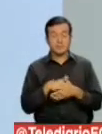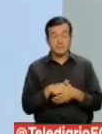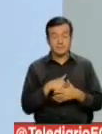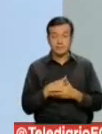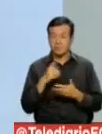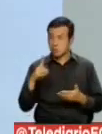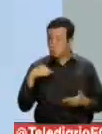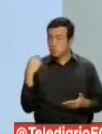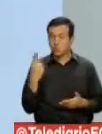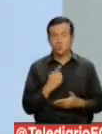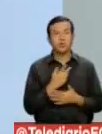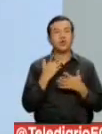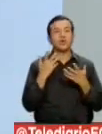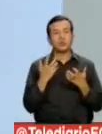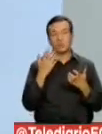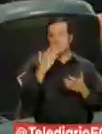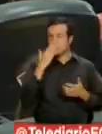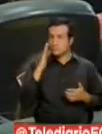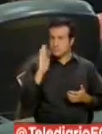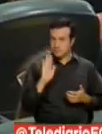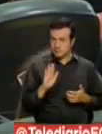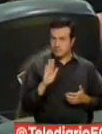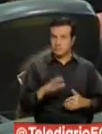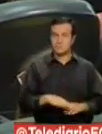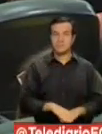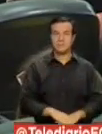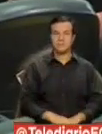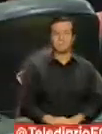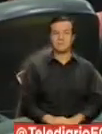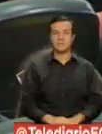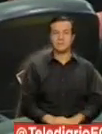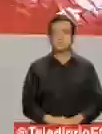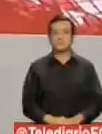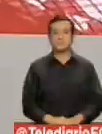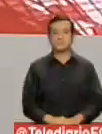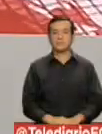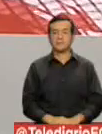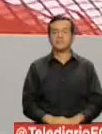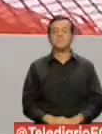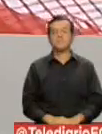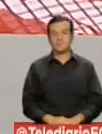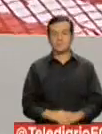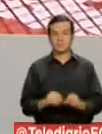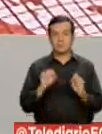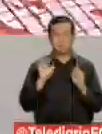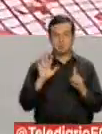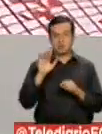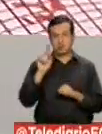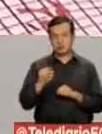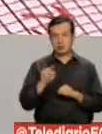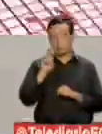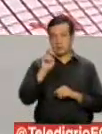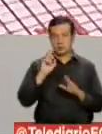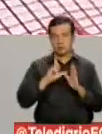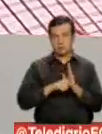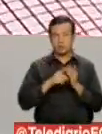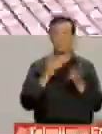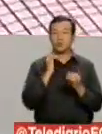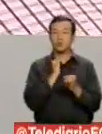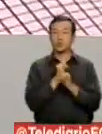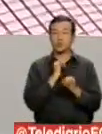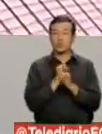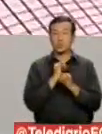civil buscamos enfrentar. Verónica Rivadeneira, Telediario. Son las 6 de la mañana con 20 minutos y el